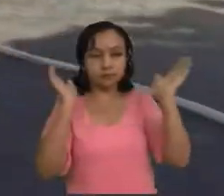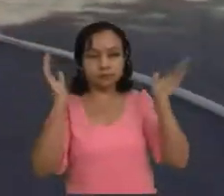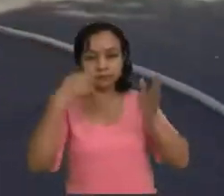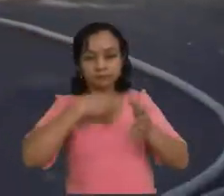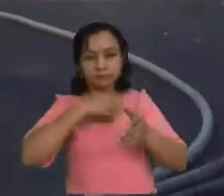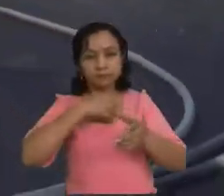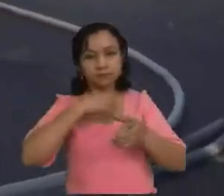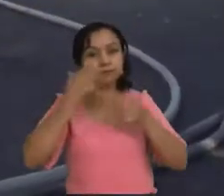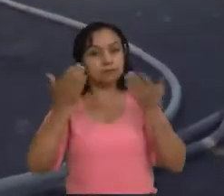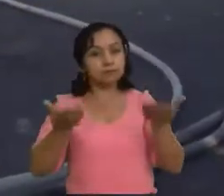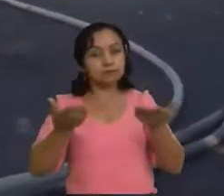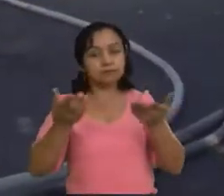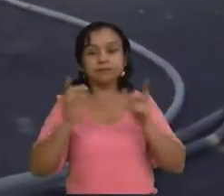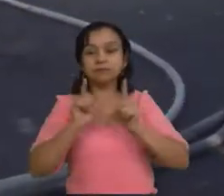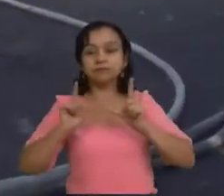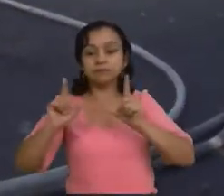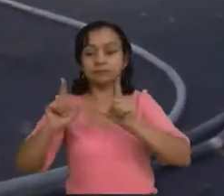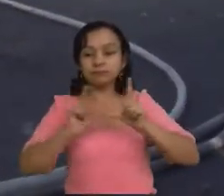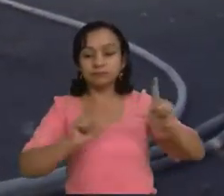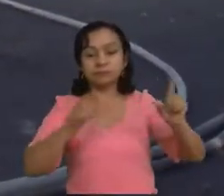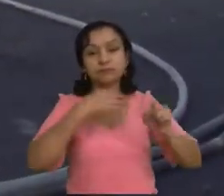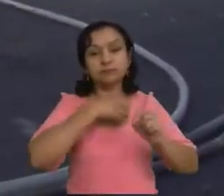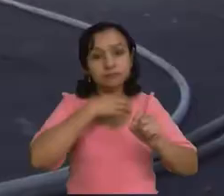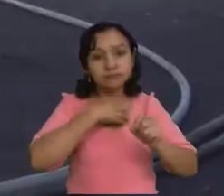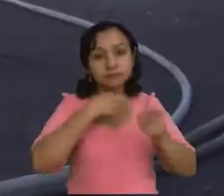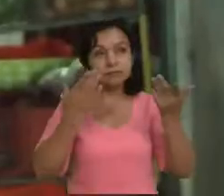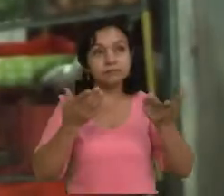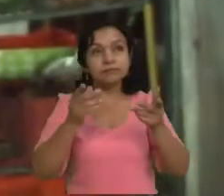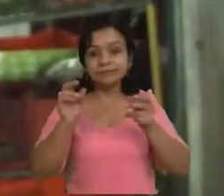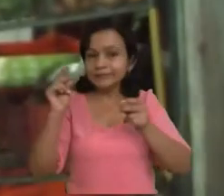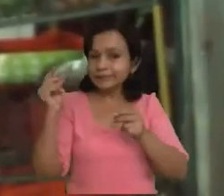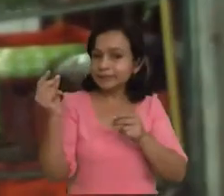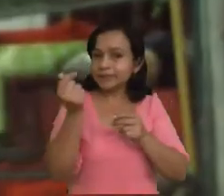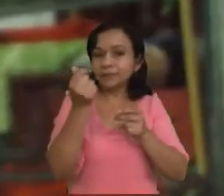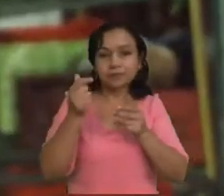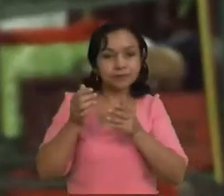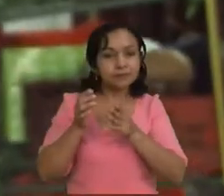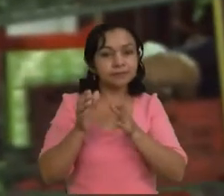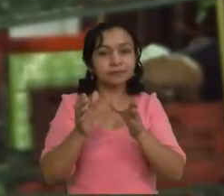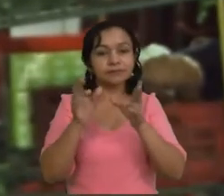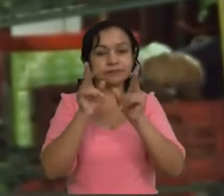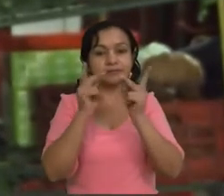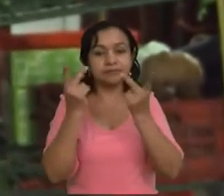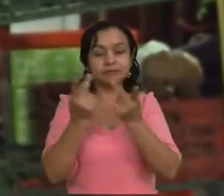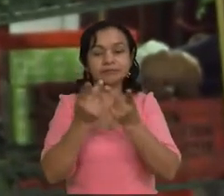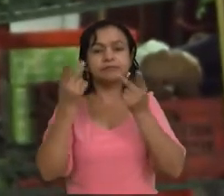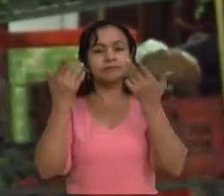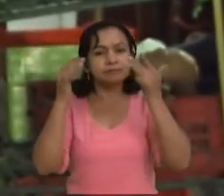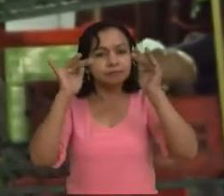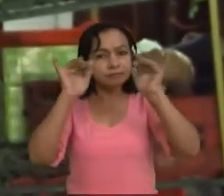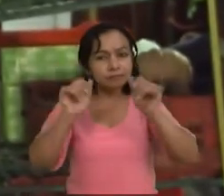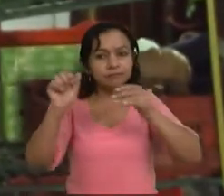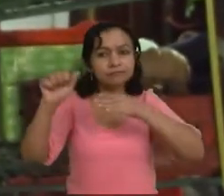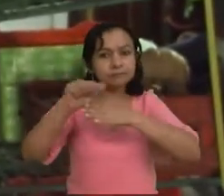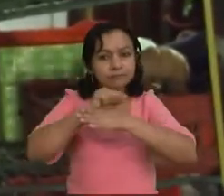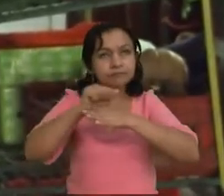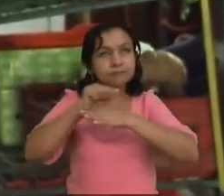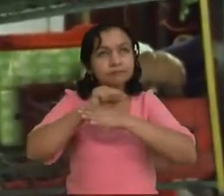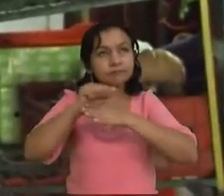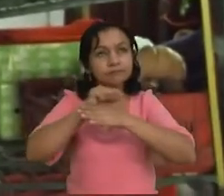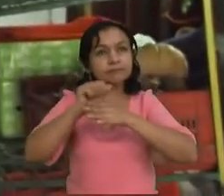están en su lugar. Entonces, ellos son los que tienen que actuar primero. La población está preparada para poder